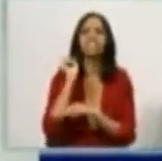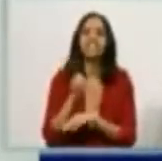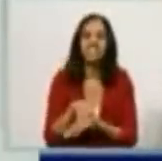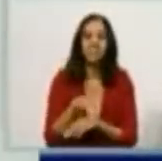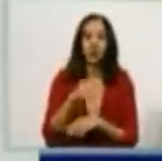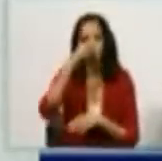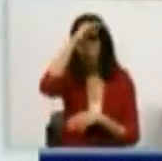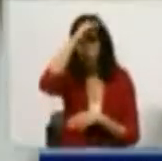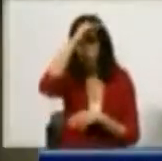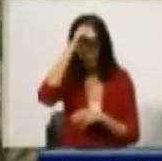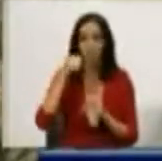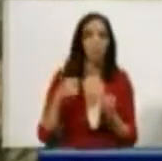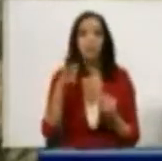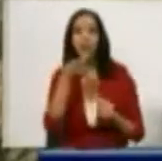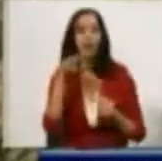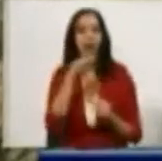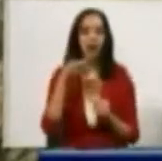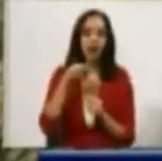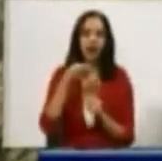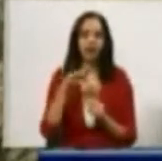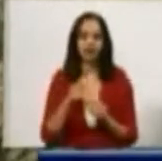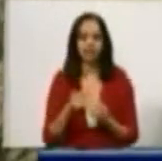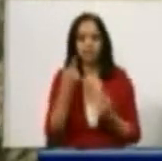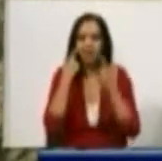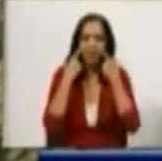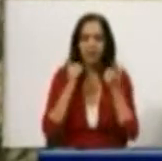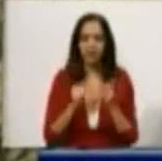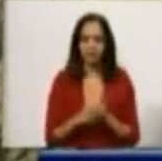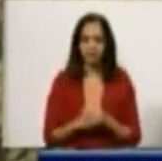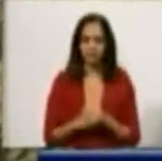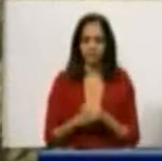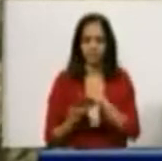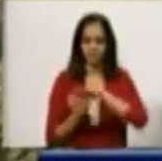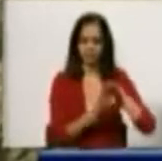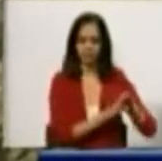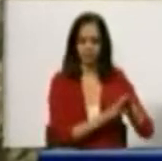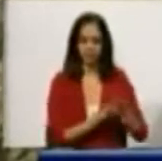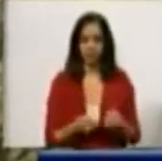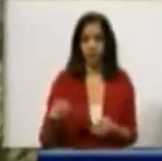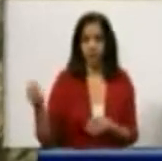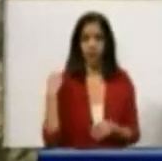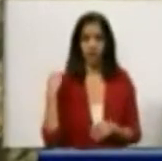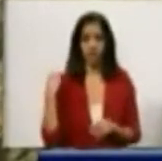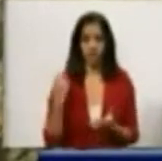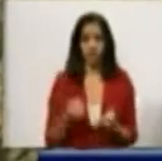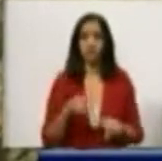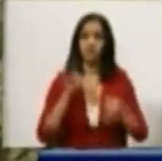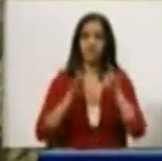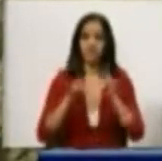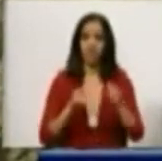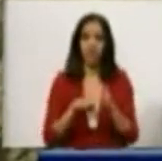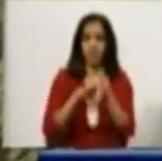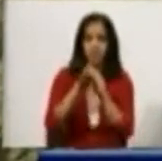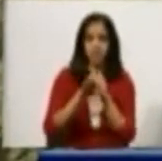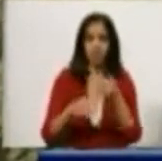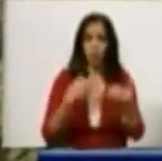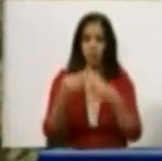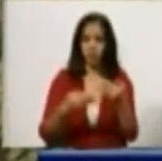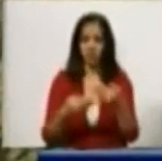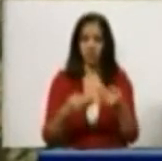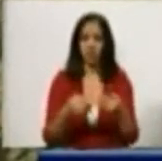para ver si lo veían ahí el patriota peleojo nos Informa el secretario de Avanzada progresista Luis Augusto Romero